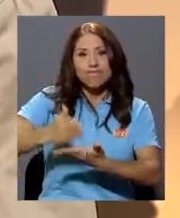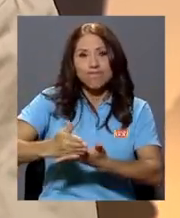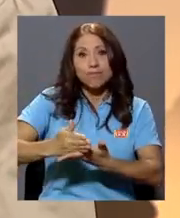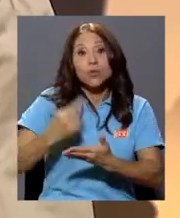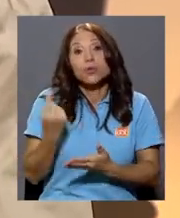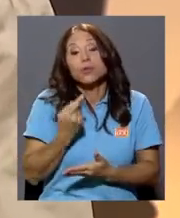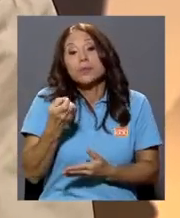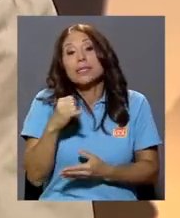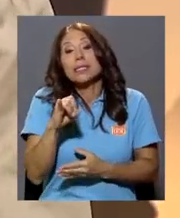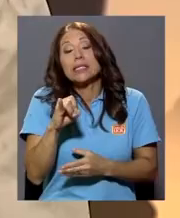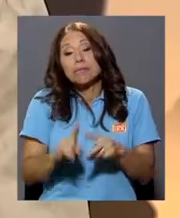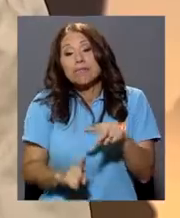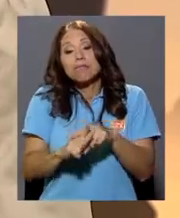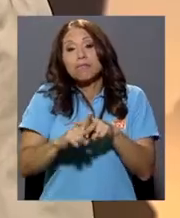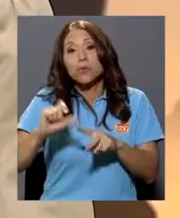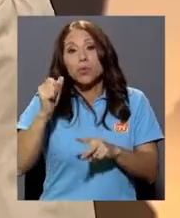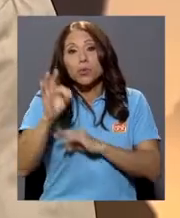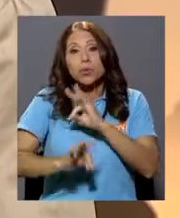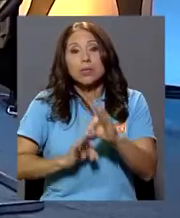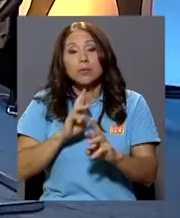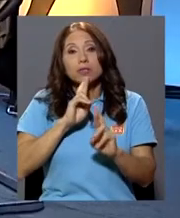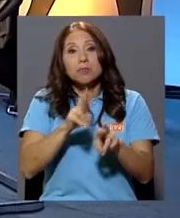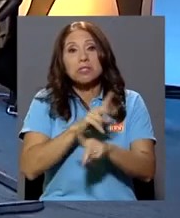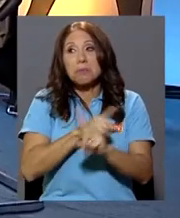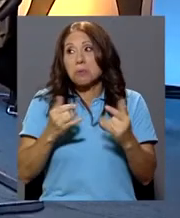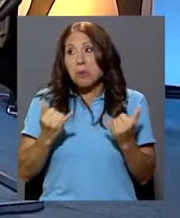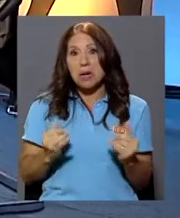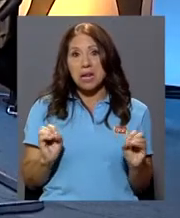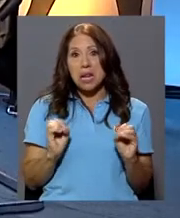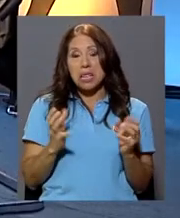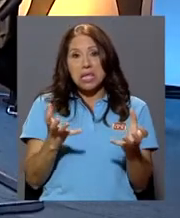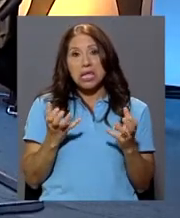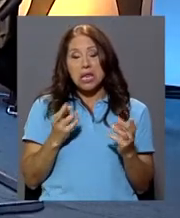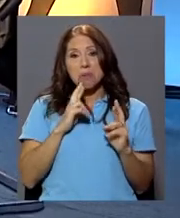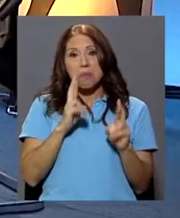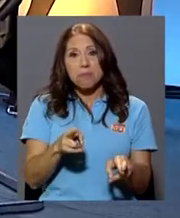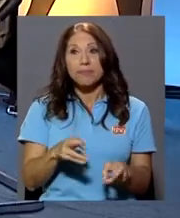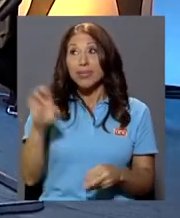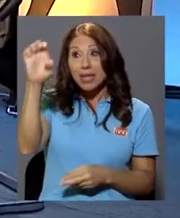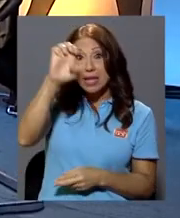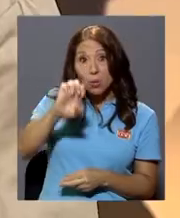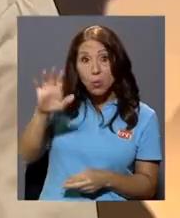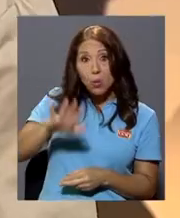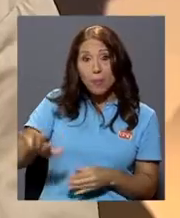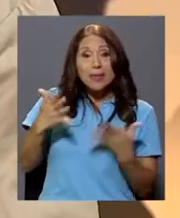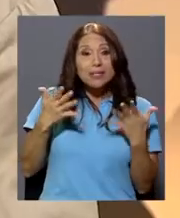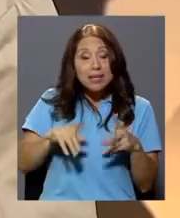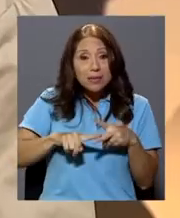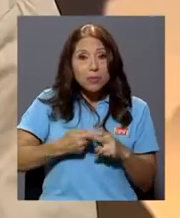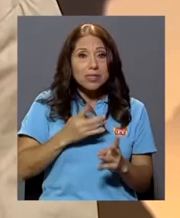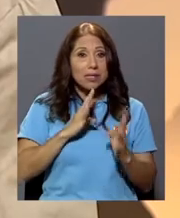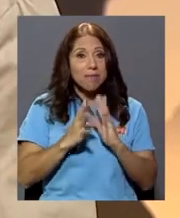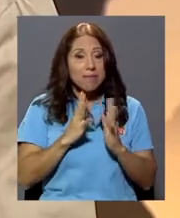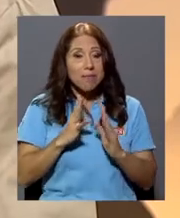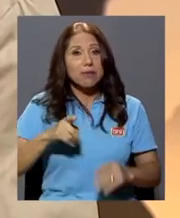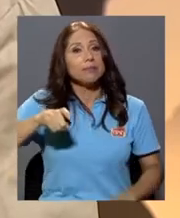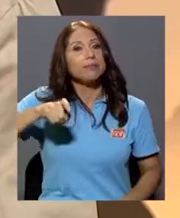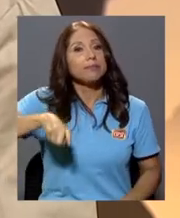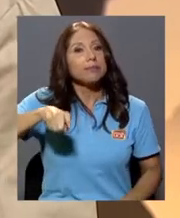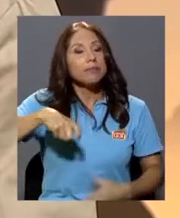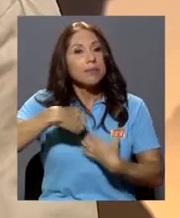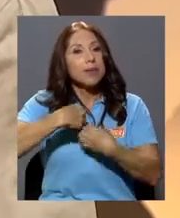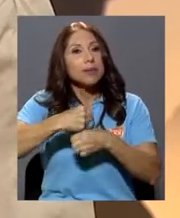haya otro tipo de respuesta que hoy por hoy nadie está interesado en dar. En Europa se comienza a hablar ya que es necesario